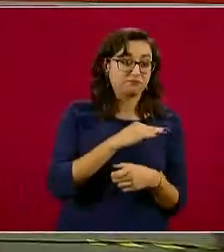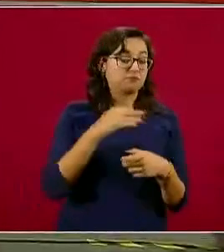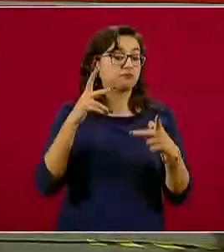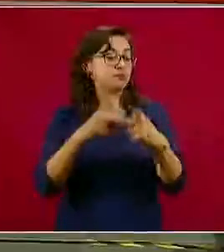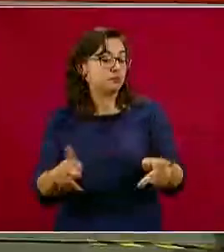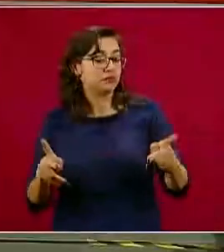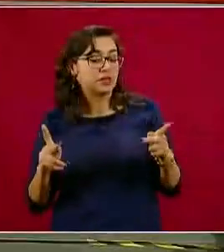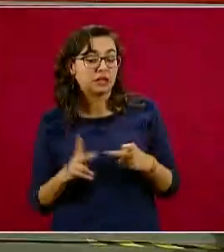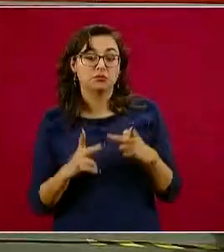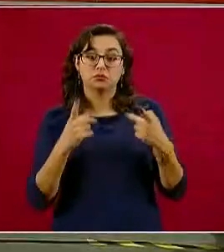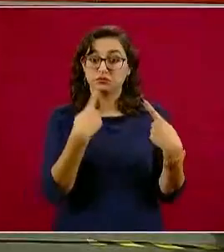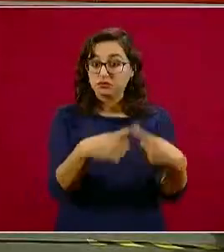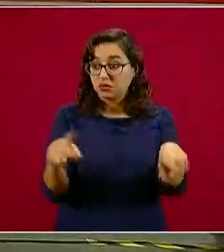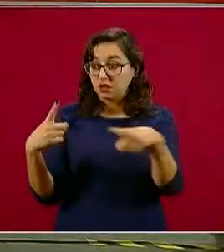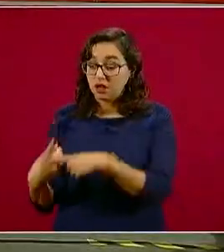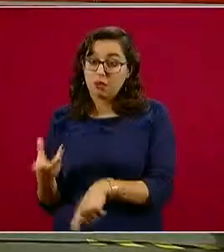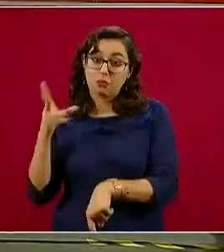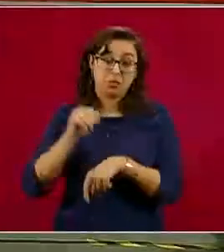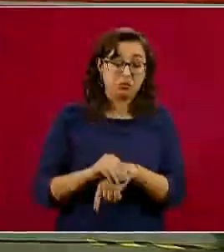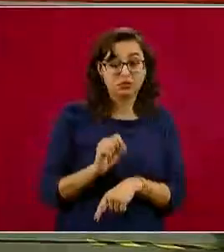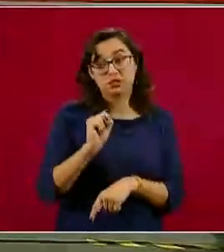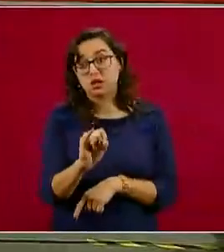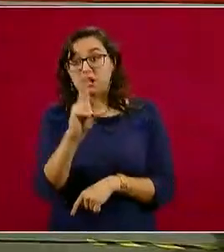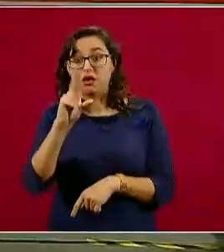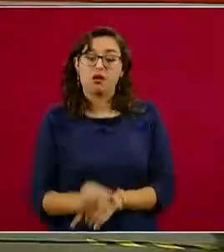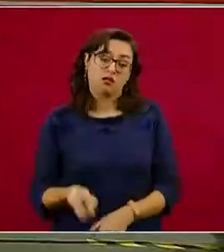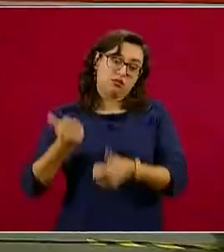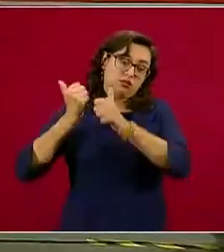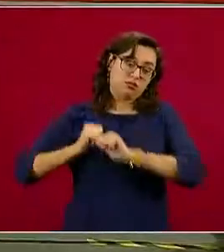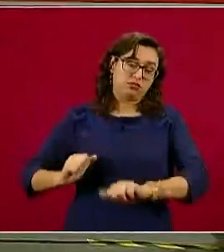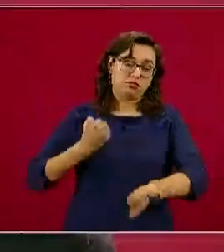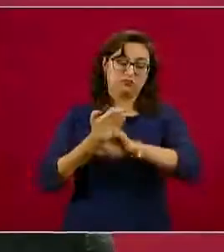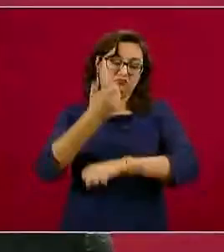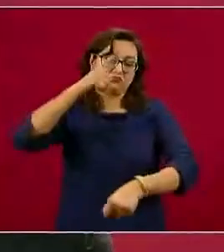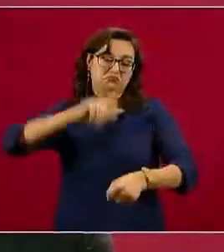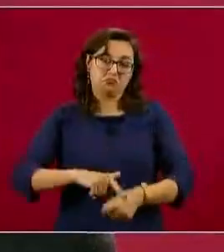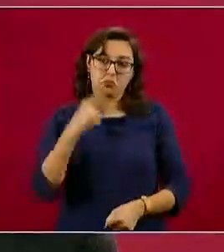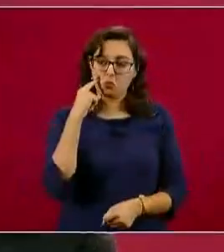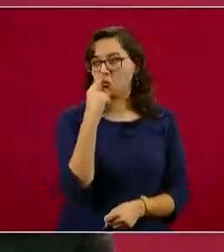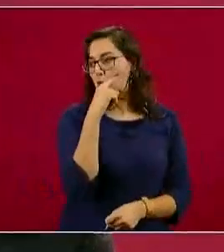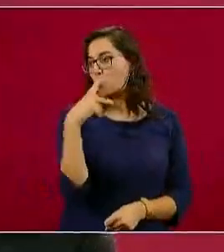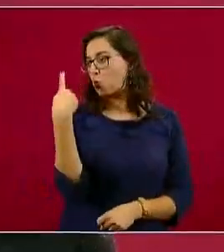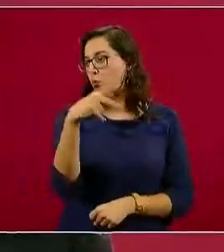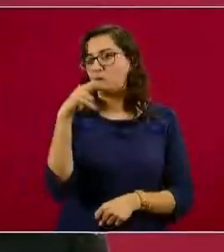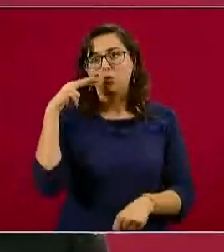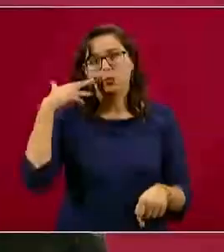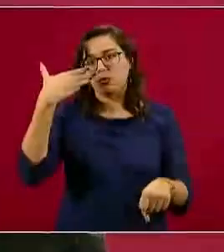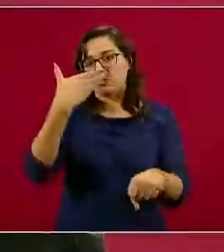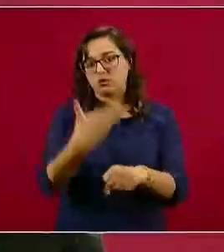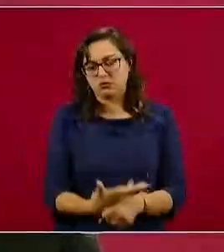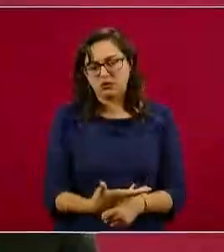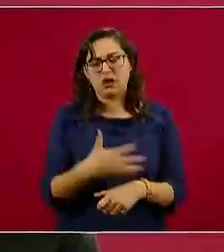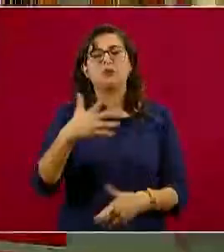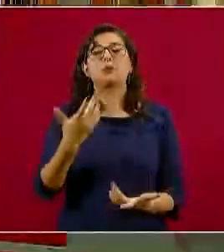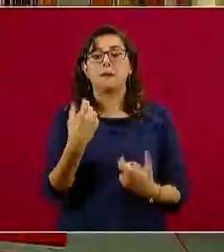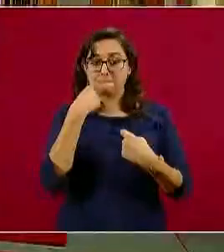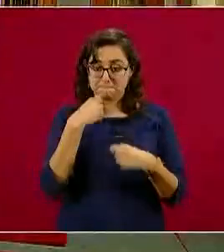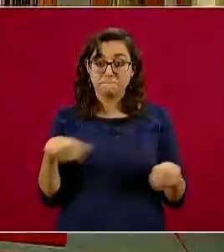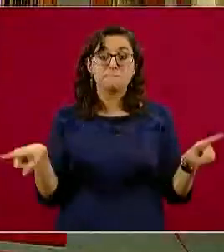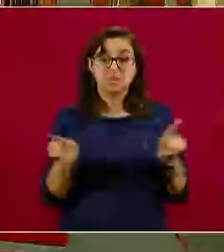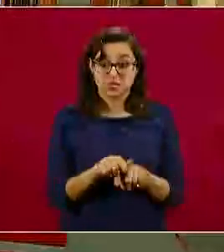plazas públicas, etcétera, son las autoridades estatales, asistidas en su caso también por autoridades